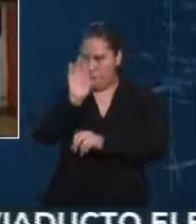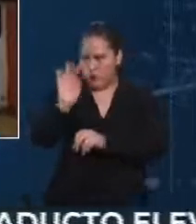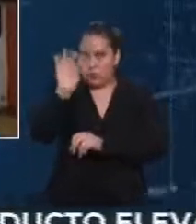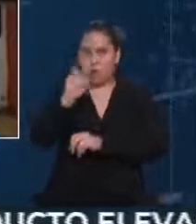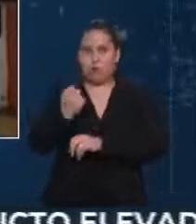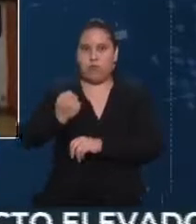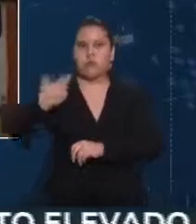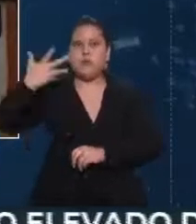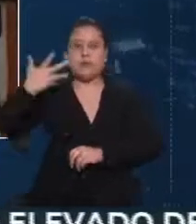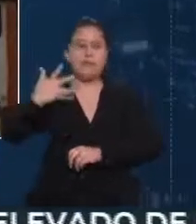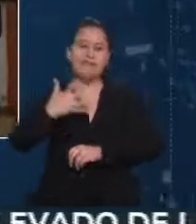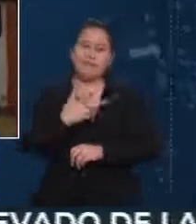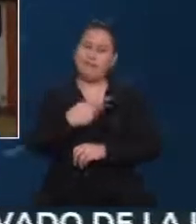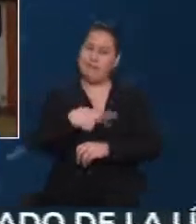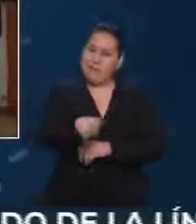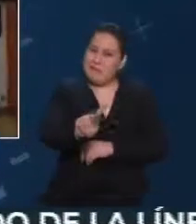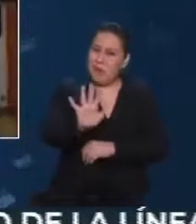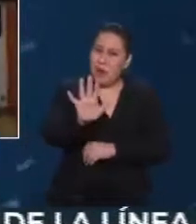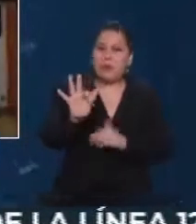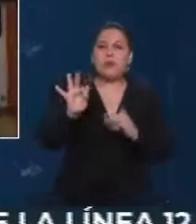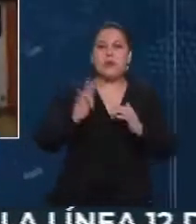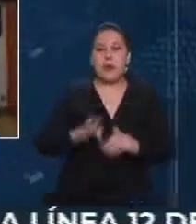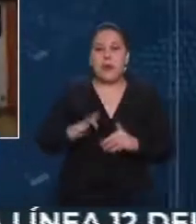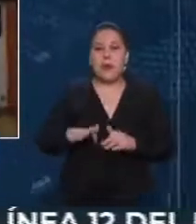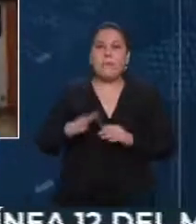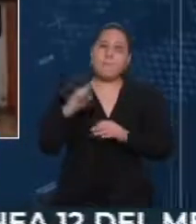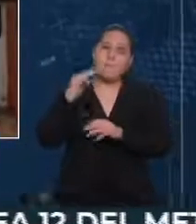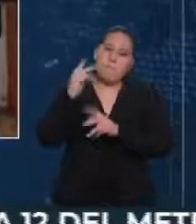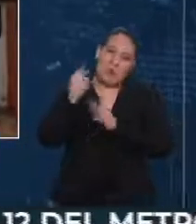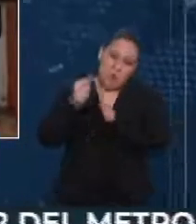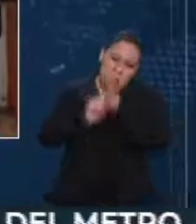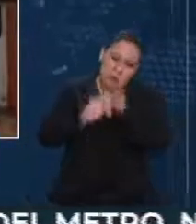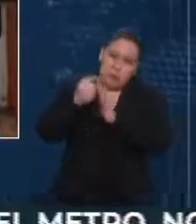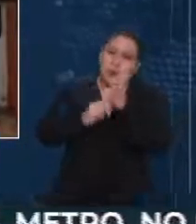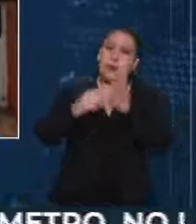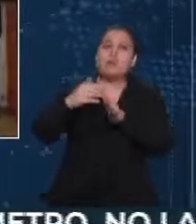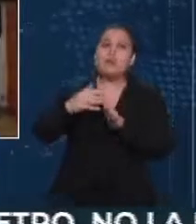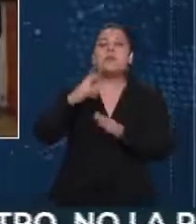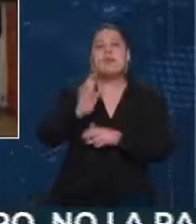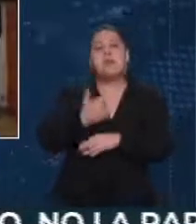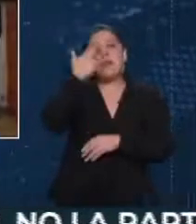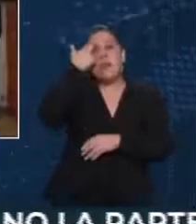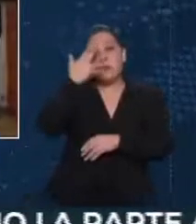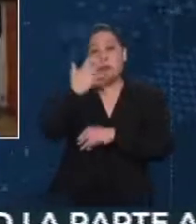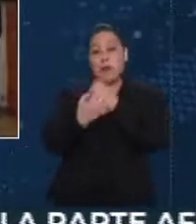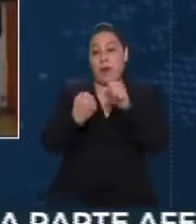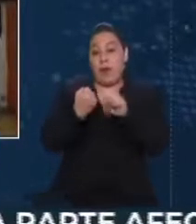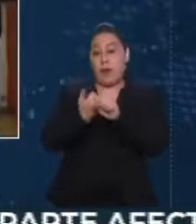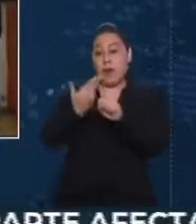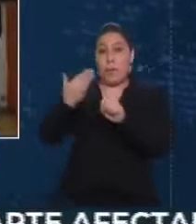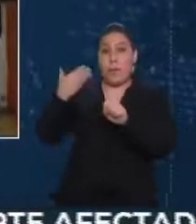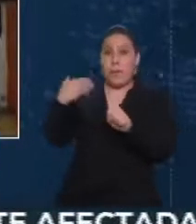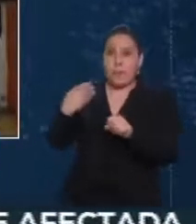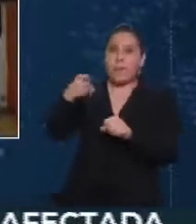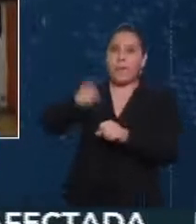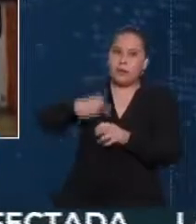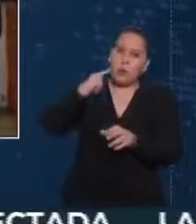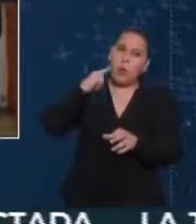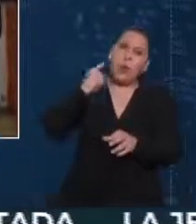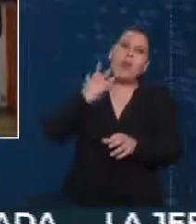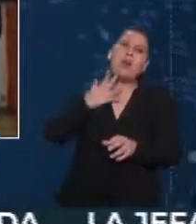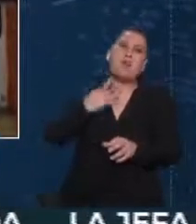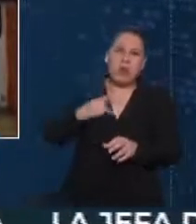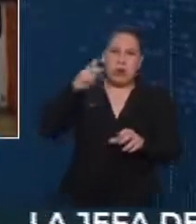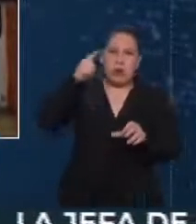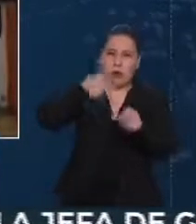ruido. Sin embargo, en los siguientes meses, ya que recordemos que en 2020 fueron creciendo otra vez los precios de la gasolina,